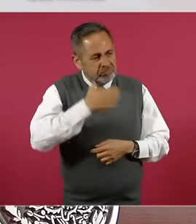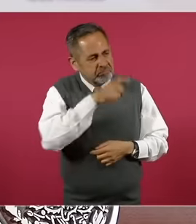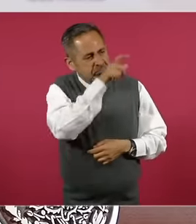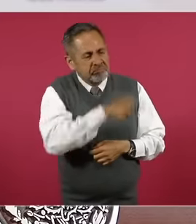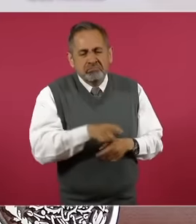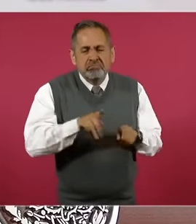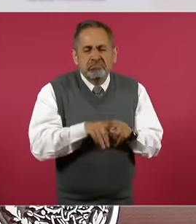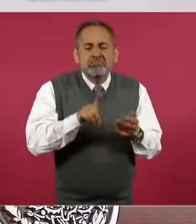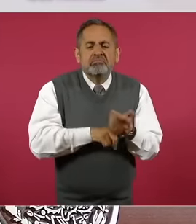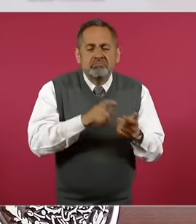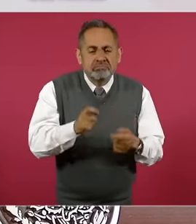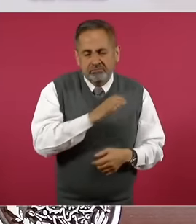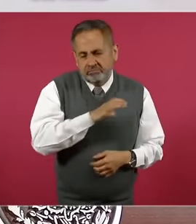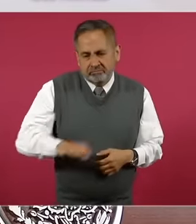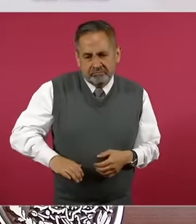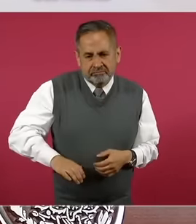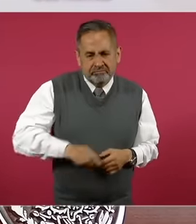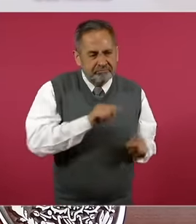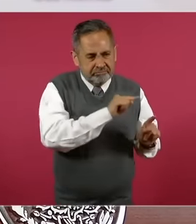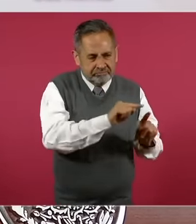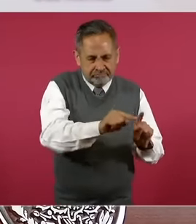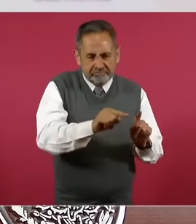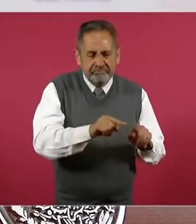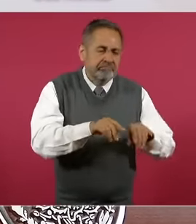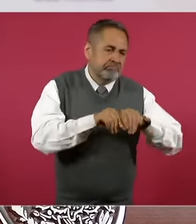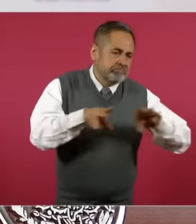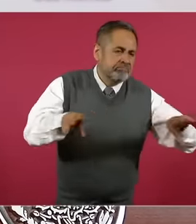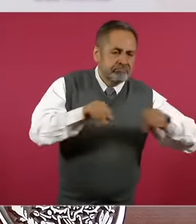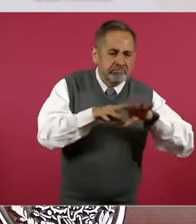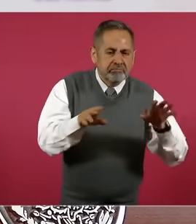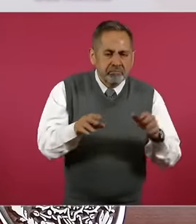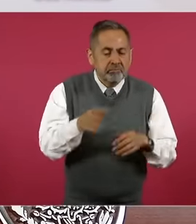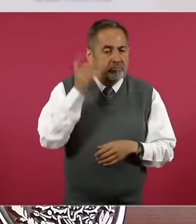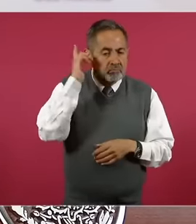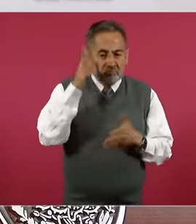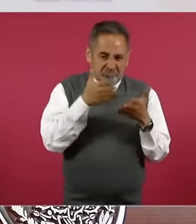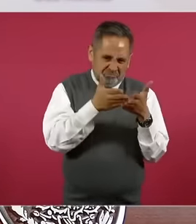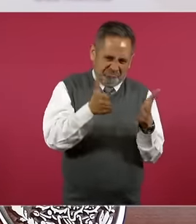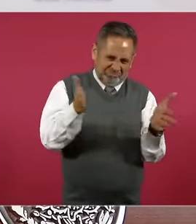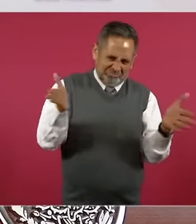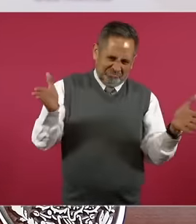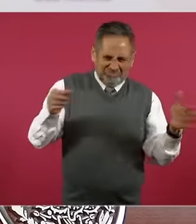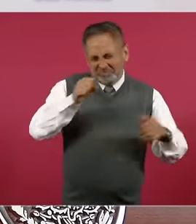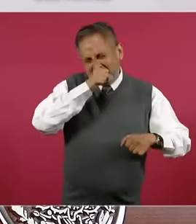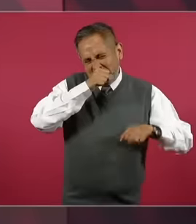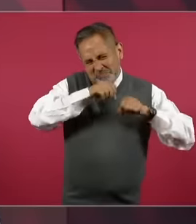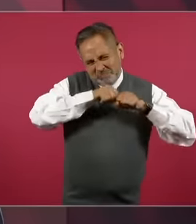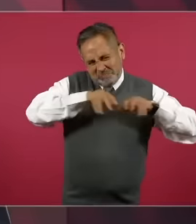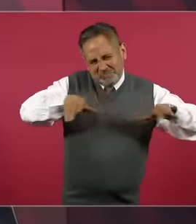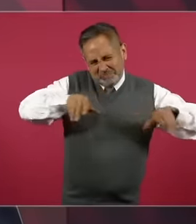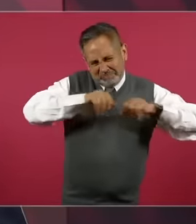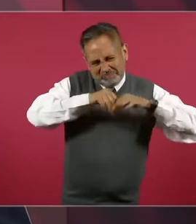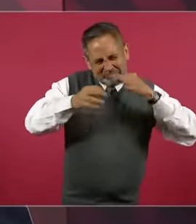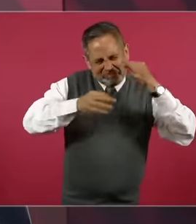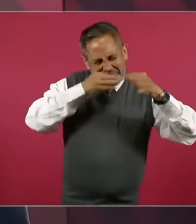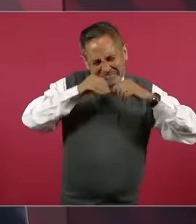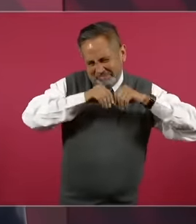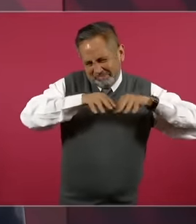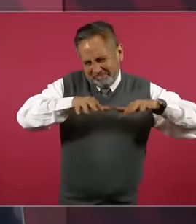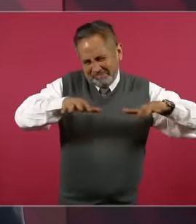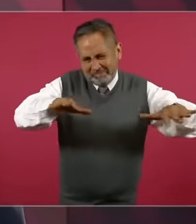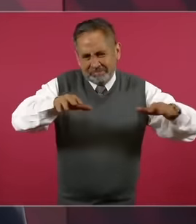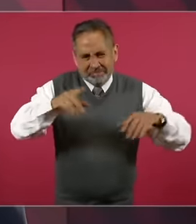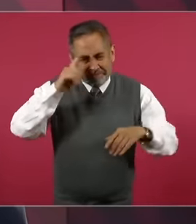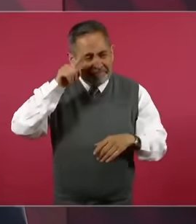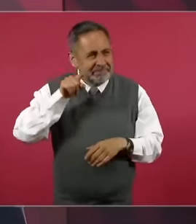y se haga de manera amplia, intensa, para que hasta en